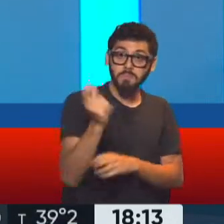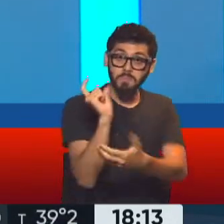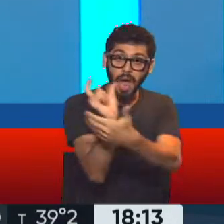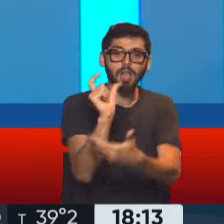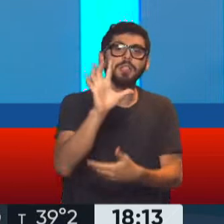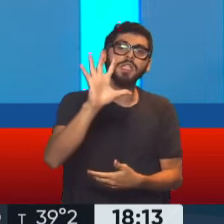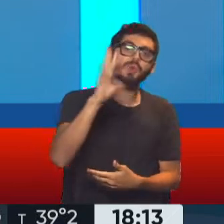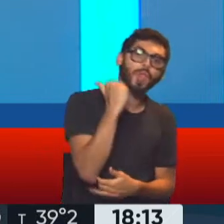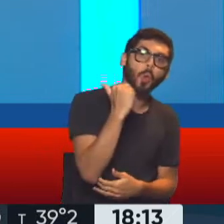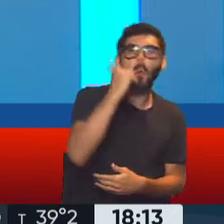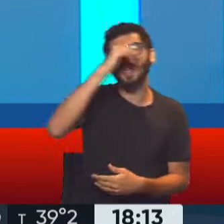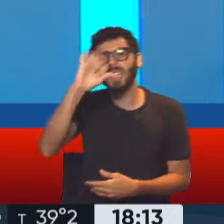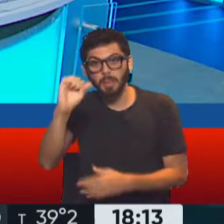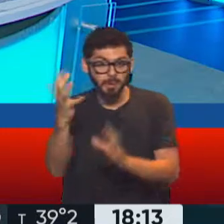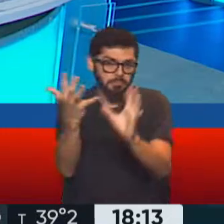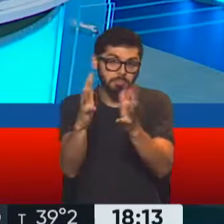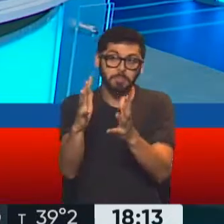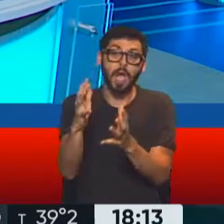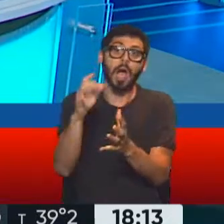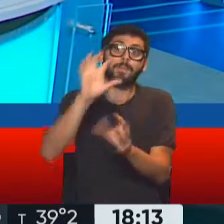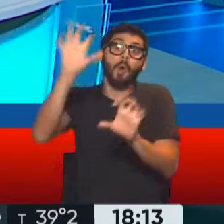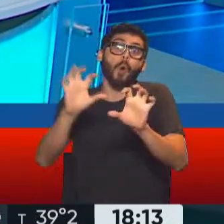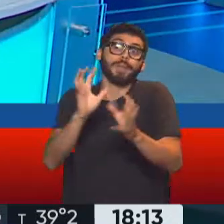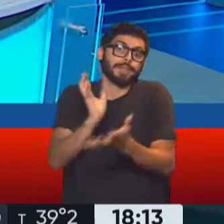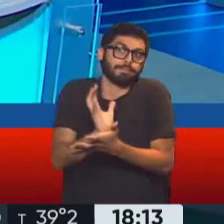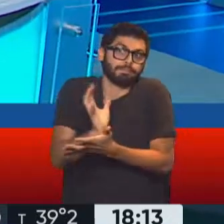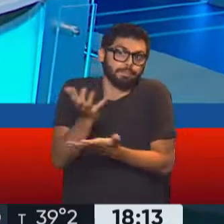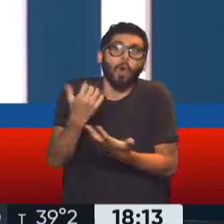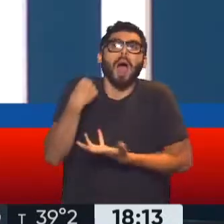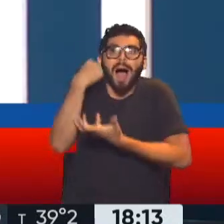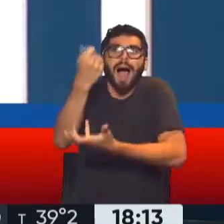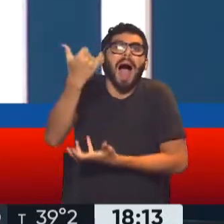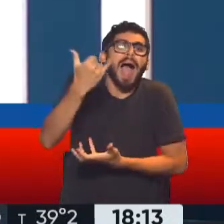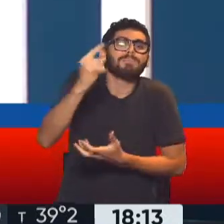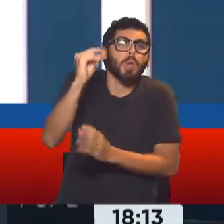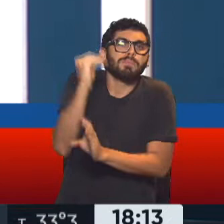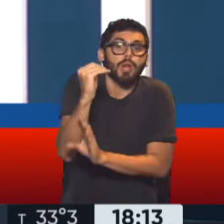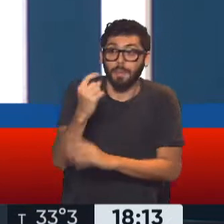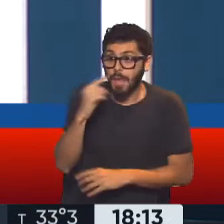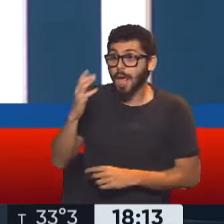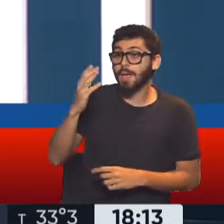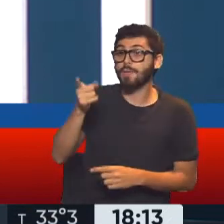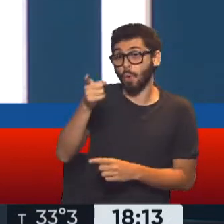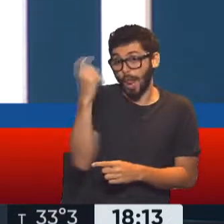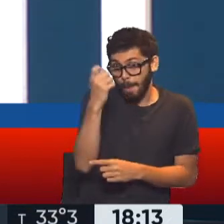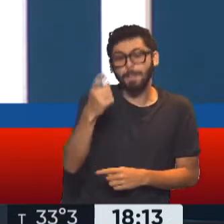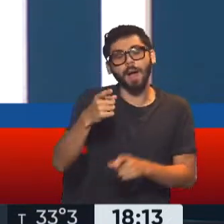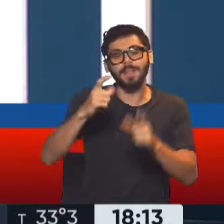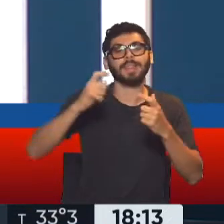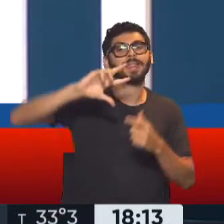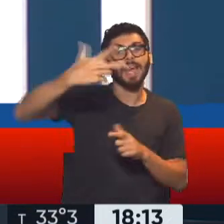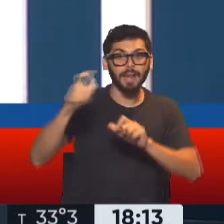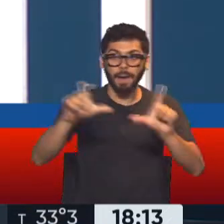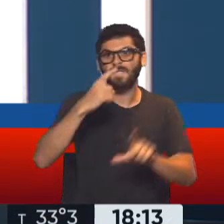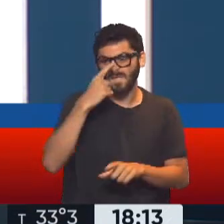transporte, porque se tuvieron que hacer cargo y reciben fondos, pero son menos ahora de nación. Como pampeana te va a interesar mucho la tercera placa que trajimos, porque justo tiene que ver con lo